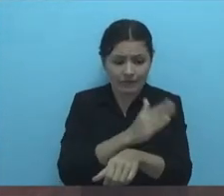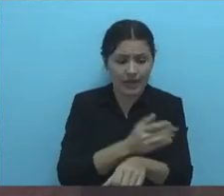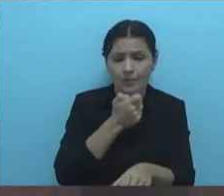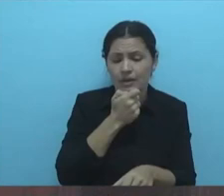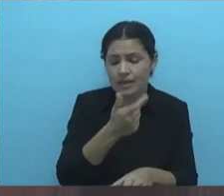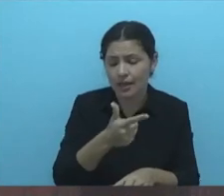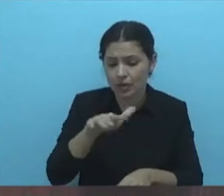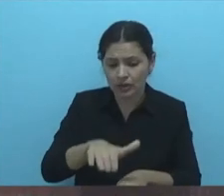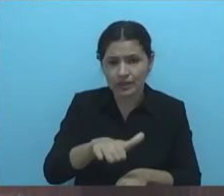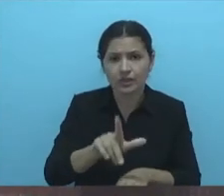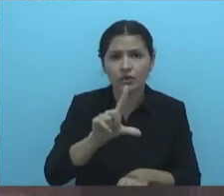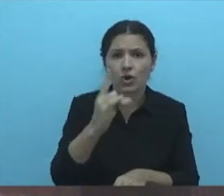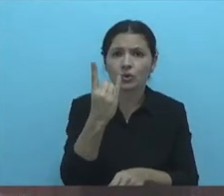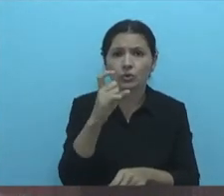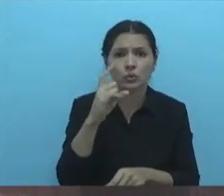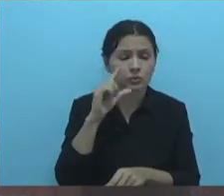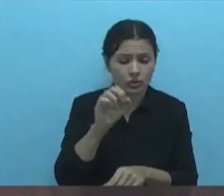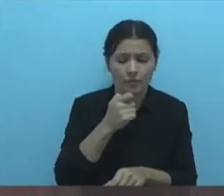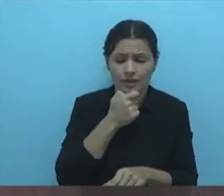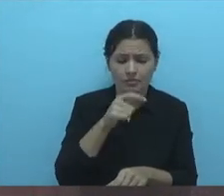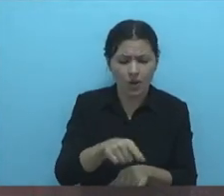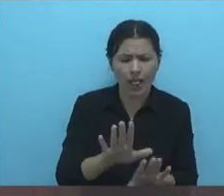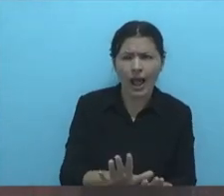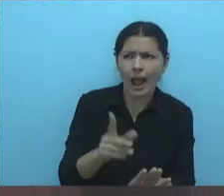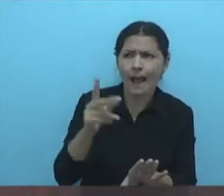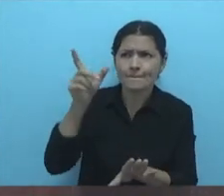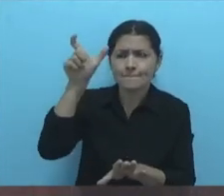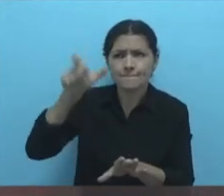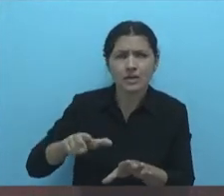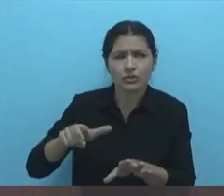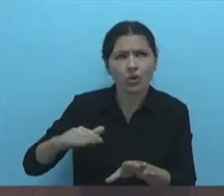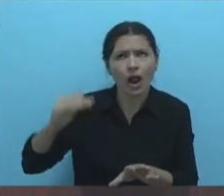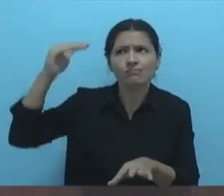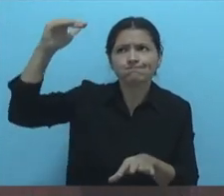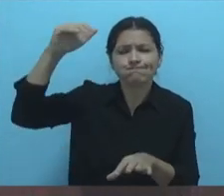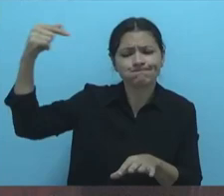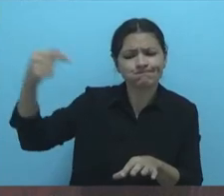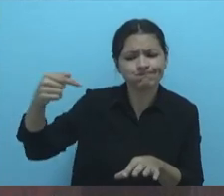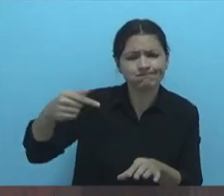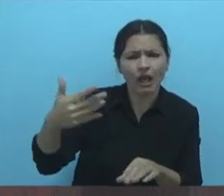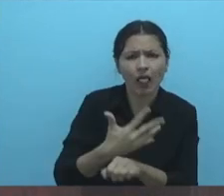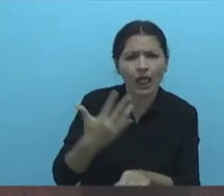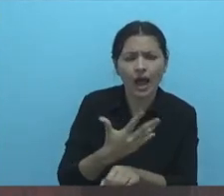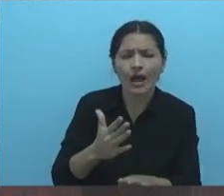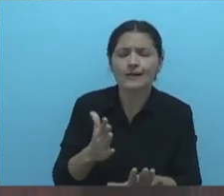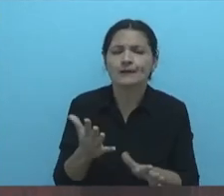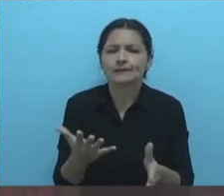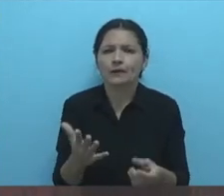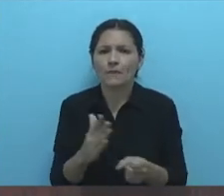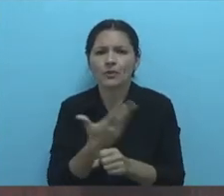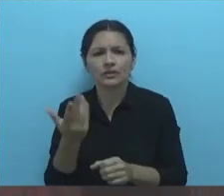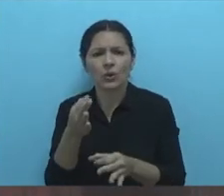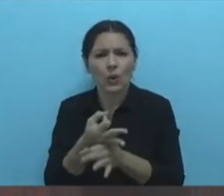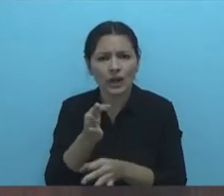permitirían a un niño como Lucio o cualquier otro poder identificar que hay un adulto vulnerando sus derechos por eso empujamos la educación sexual en las escuelas por eso